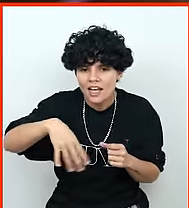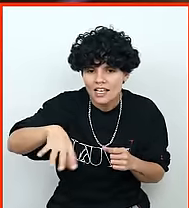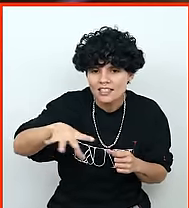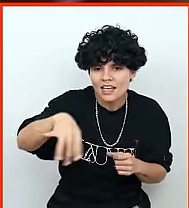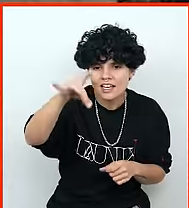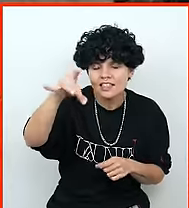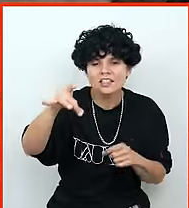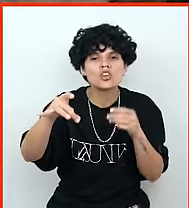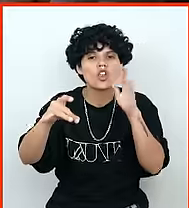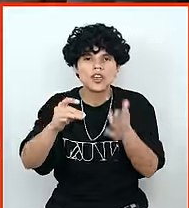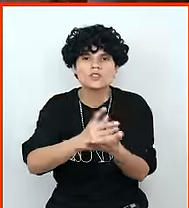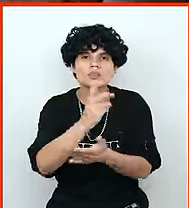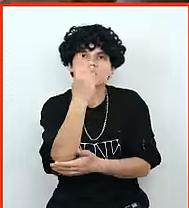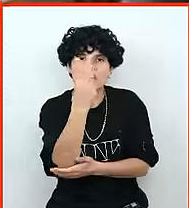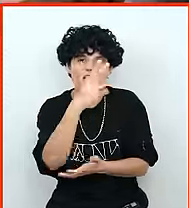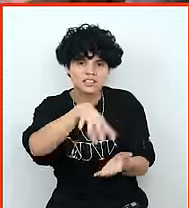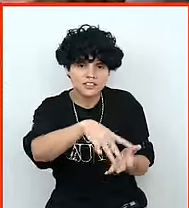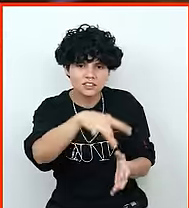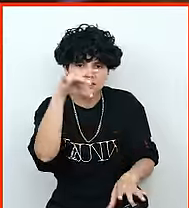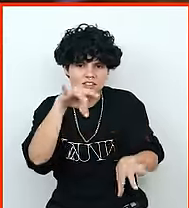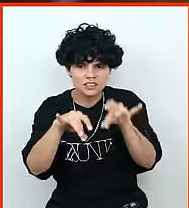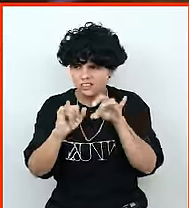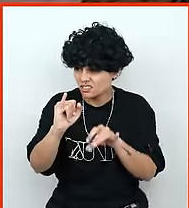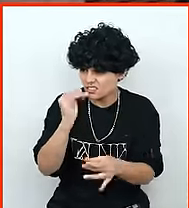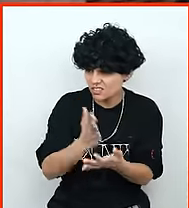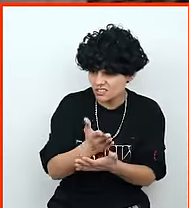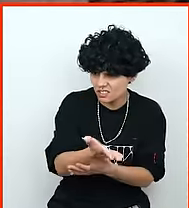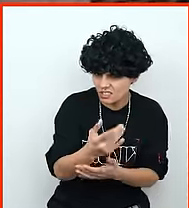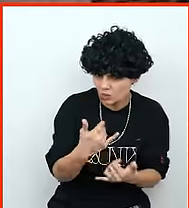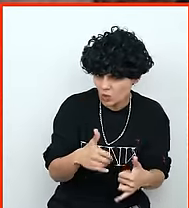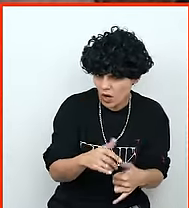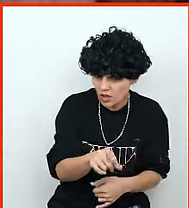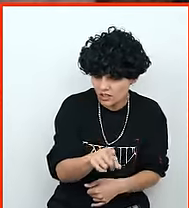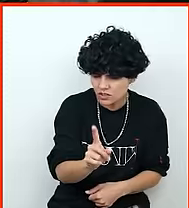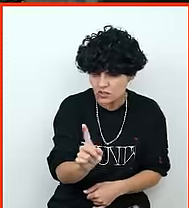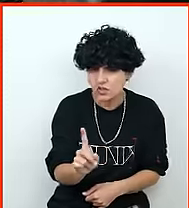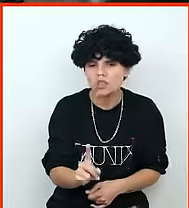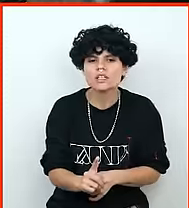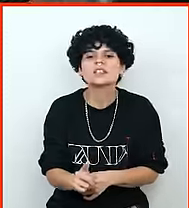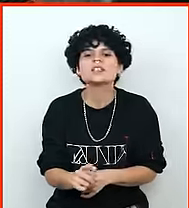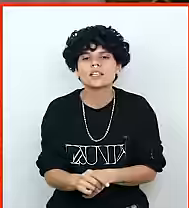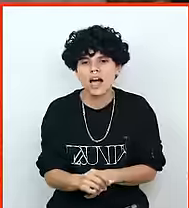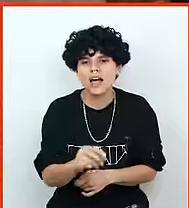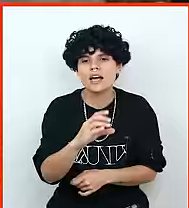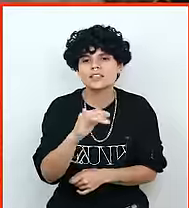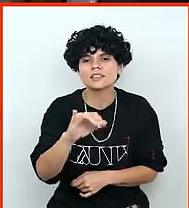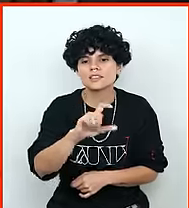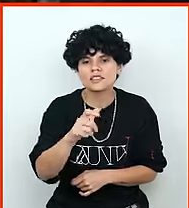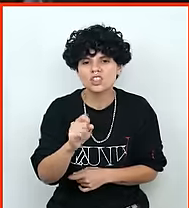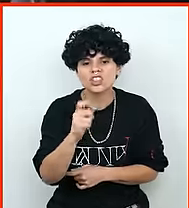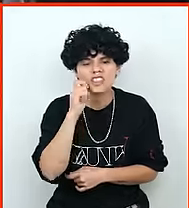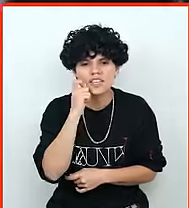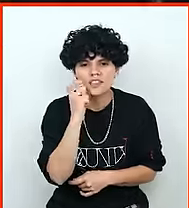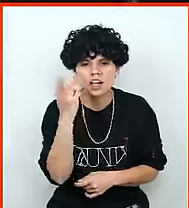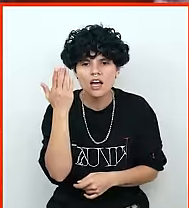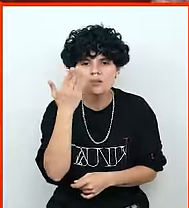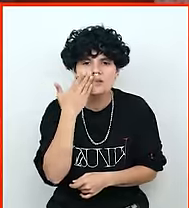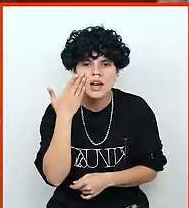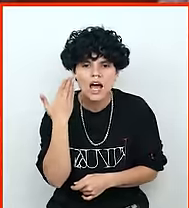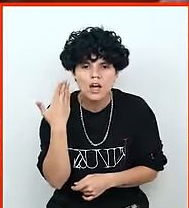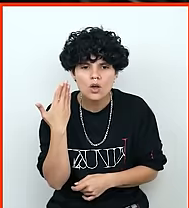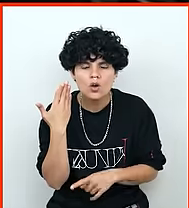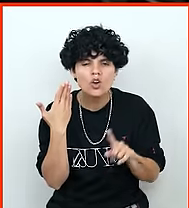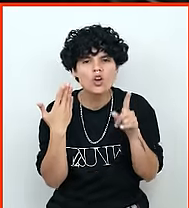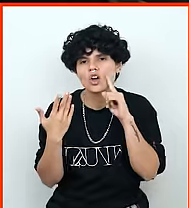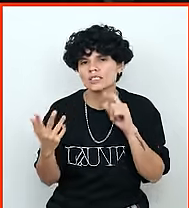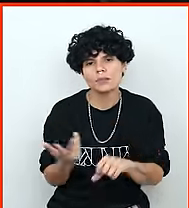¿podemos sacar más? Tienes que sacar 3. Tienes que tener 7 ahí. Perfecto. Así es el juego, ¿no? Así es el juego, ¿no? Pero ¿qué te provoca el nudo ciego? Hoy esta me salió en blanco. ¿Qué significa